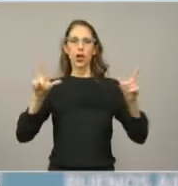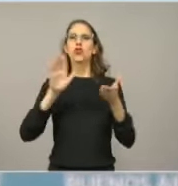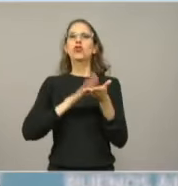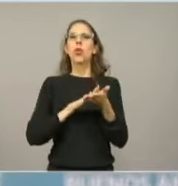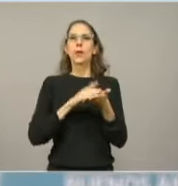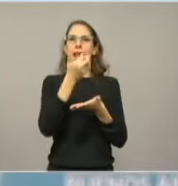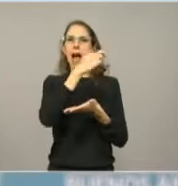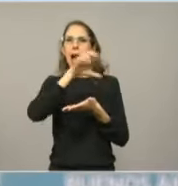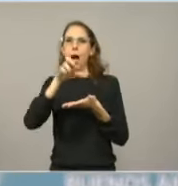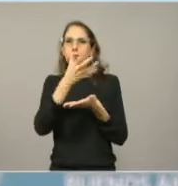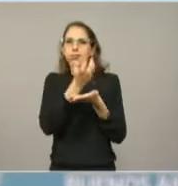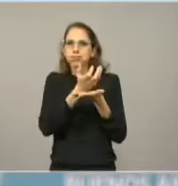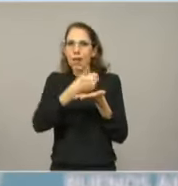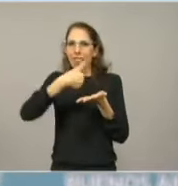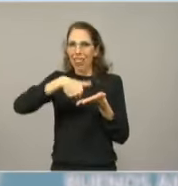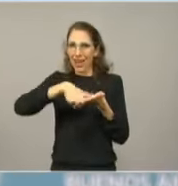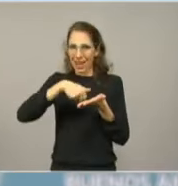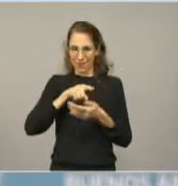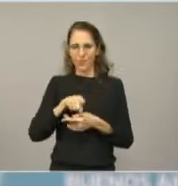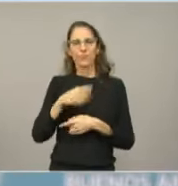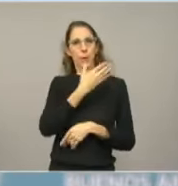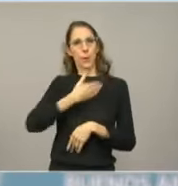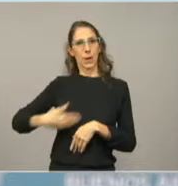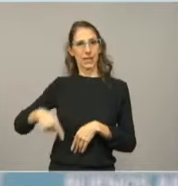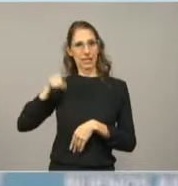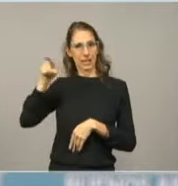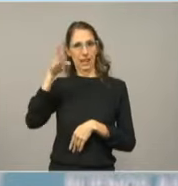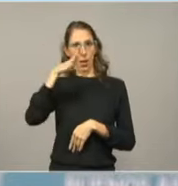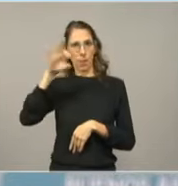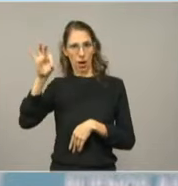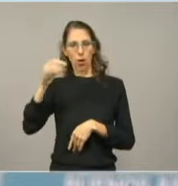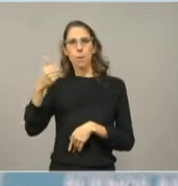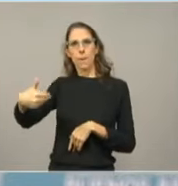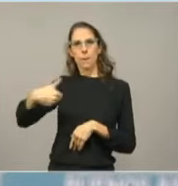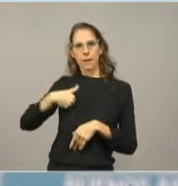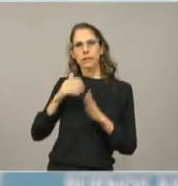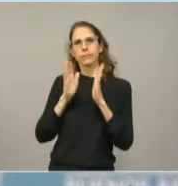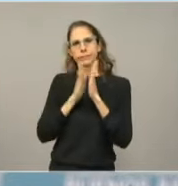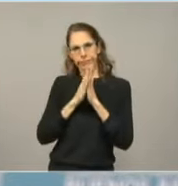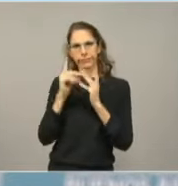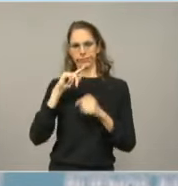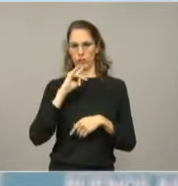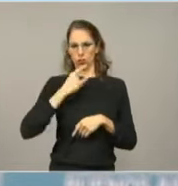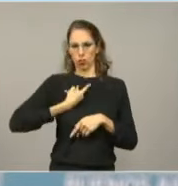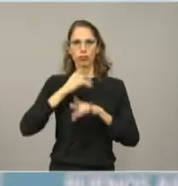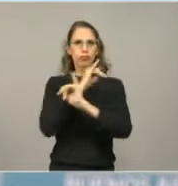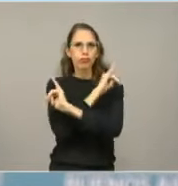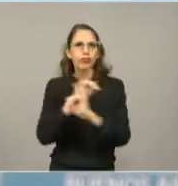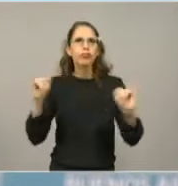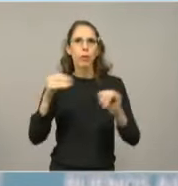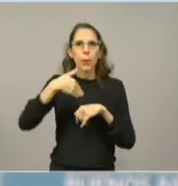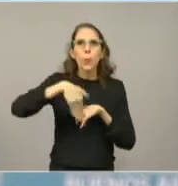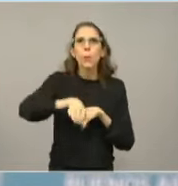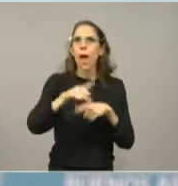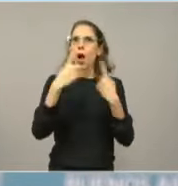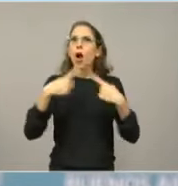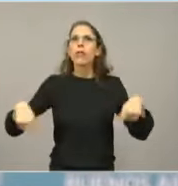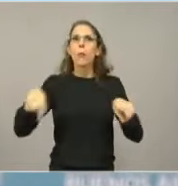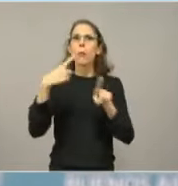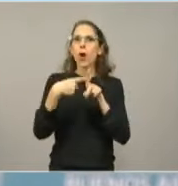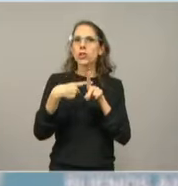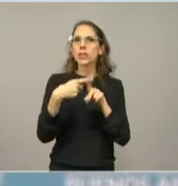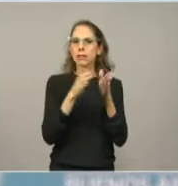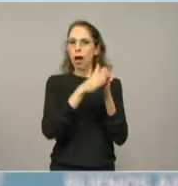dni me pidió Juan cuattromo que comentemos los beneficios de la cuenta dni que van a estar vigentes para el mes